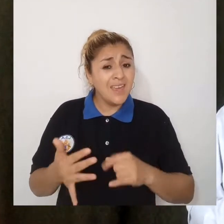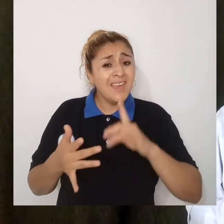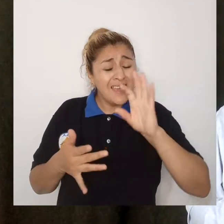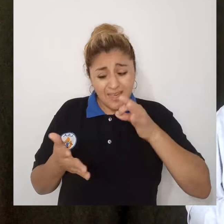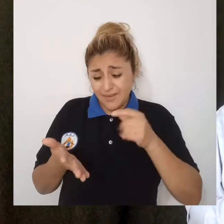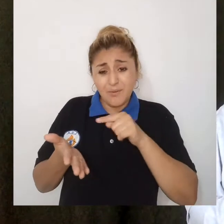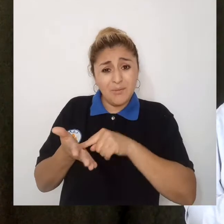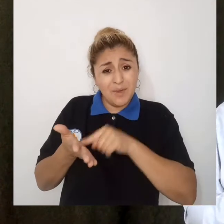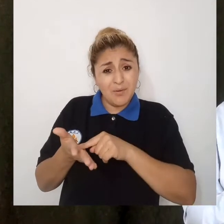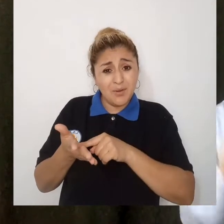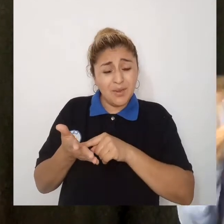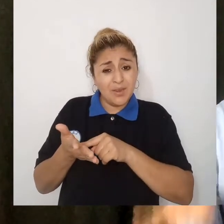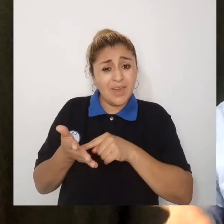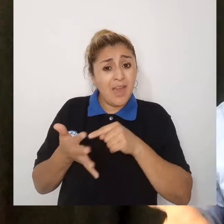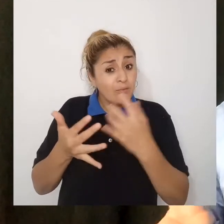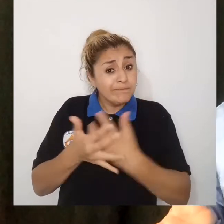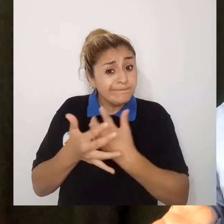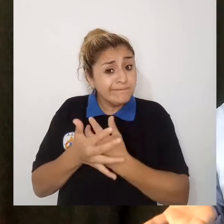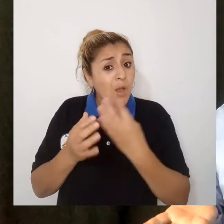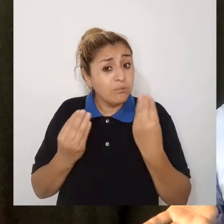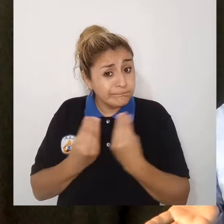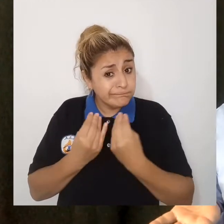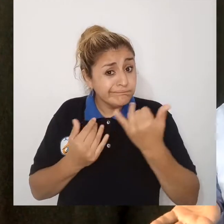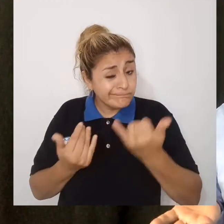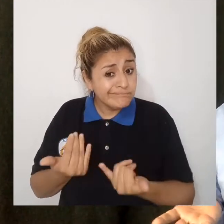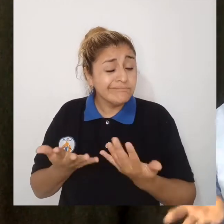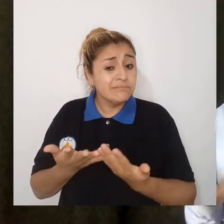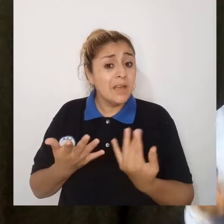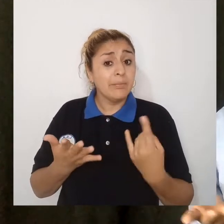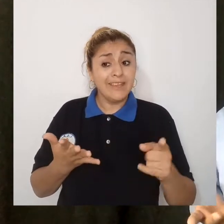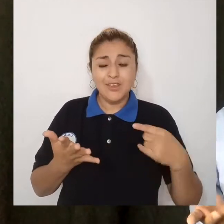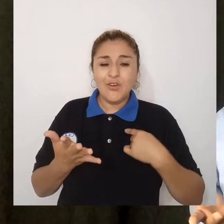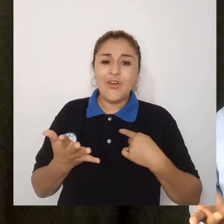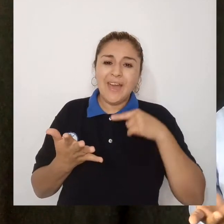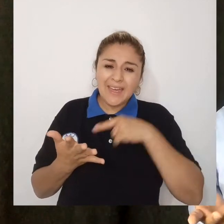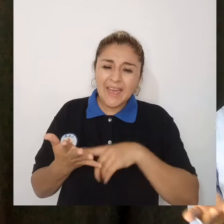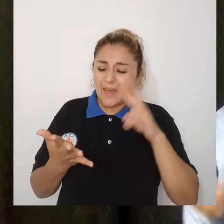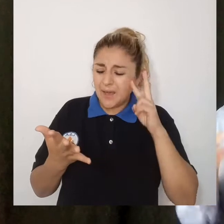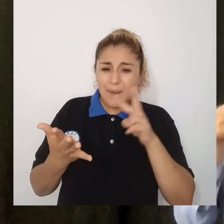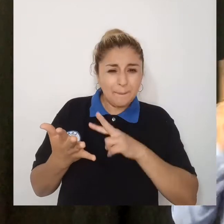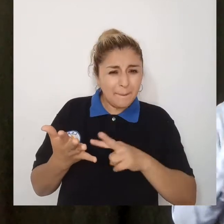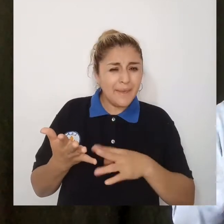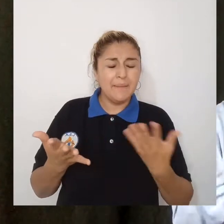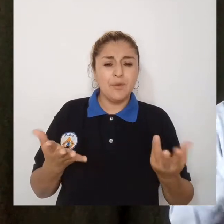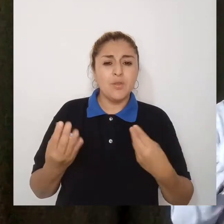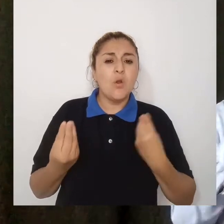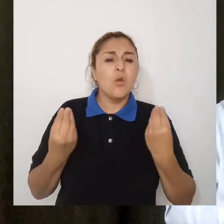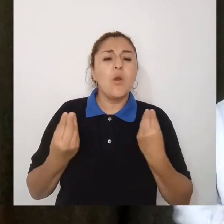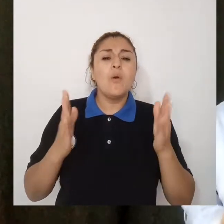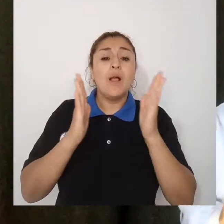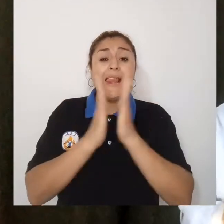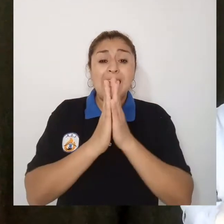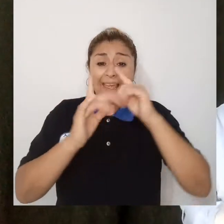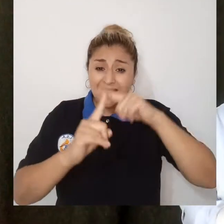historia pero para esto estaba la iglesia para juntos en donde estén puedan